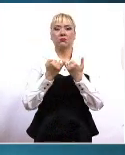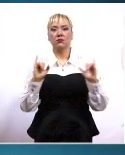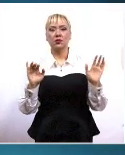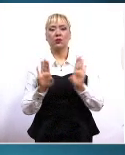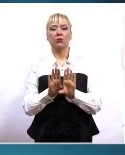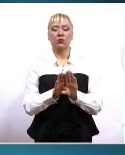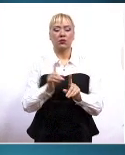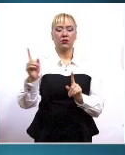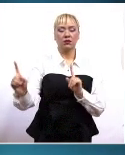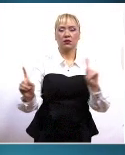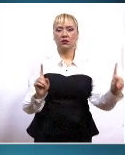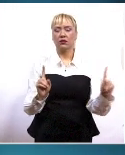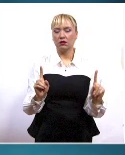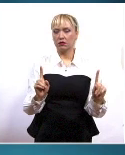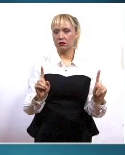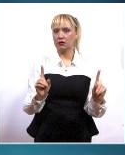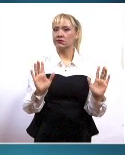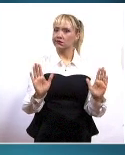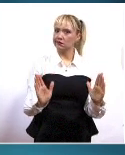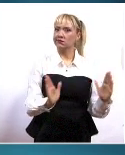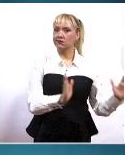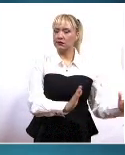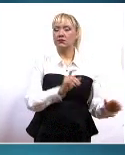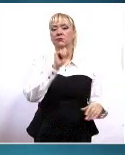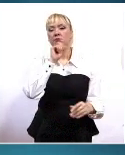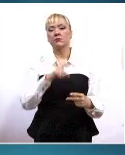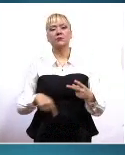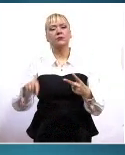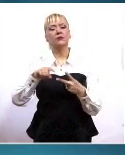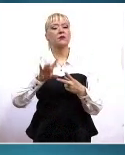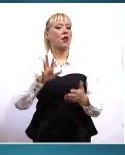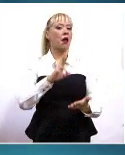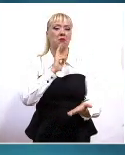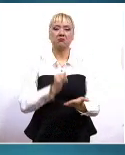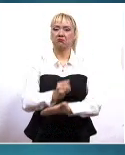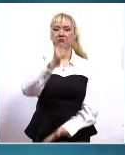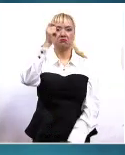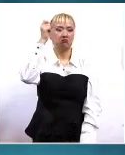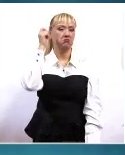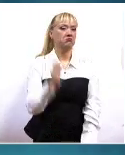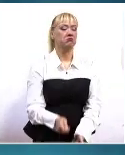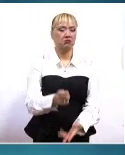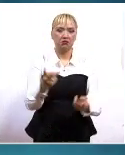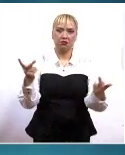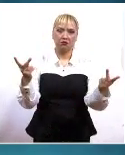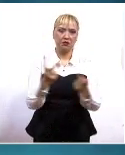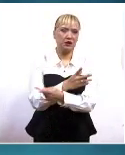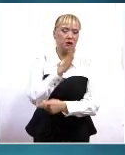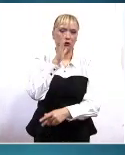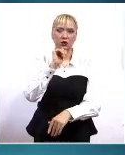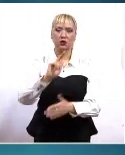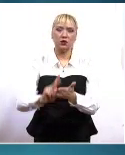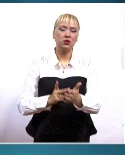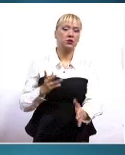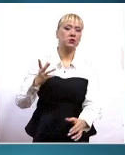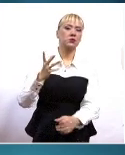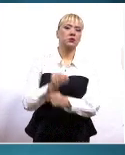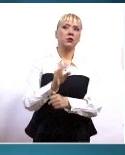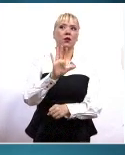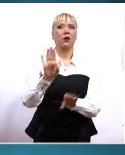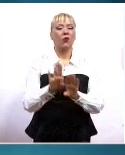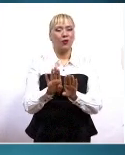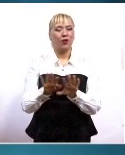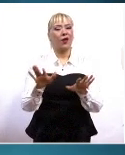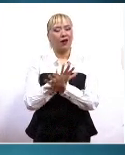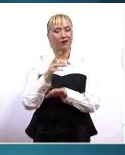de las partes. Y una más de rubro, cosa juzgada y sus efectos directo y reflejo, diferencias y requisitos para su actualización. Por